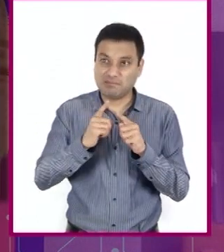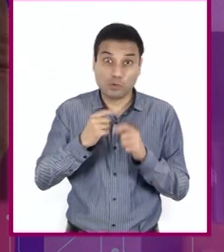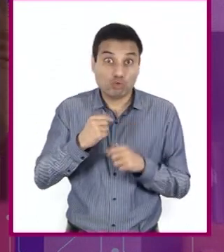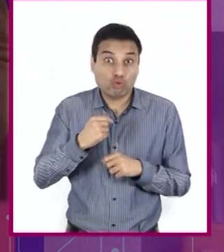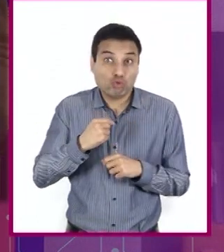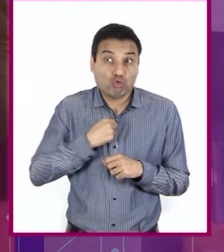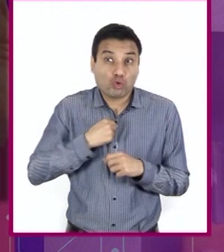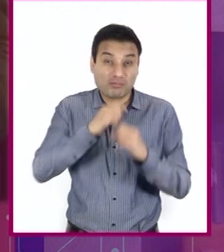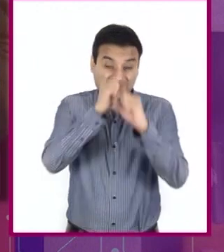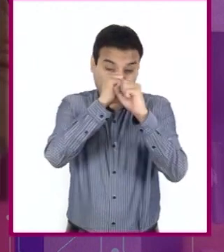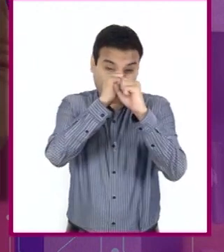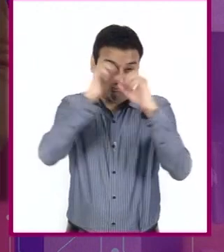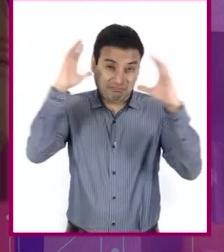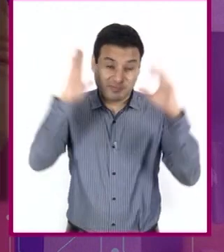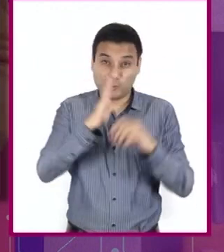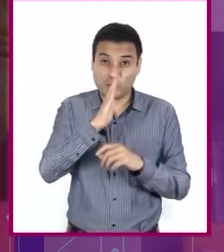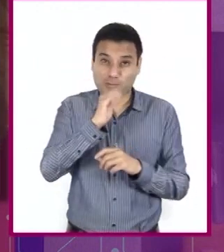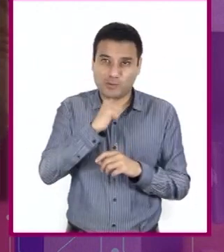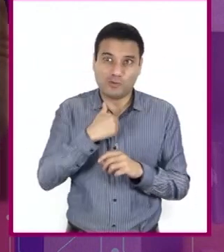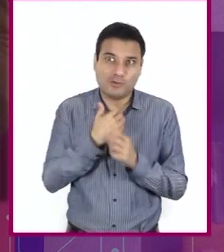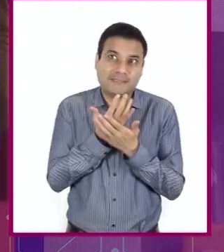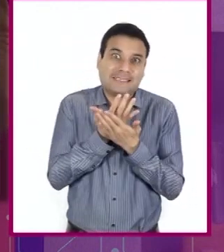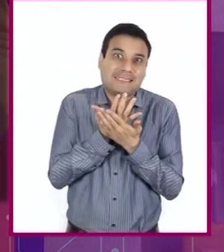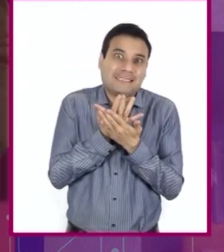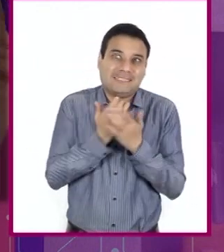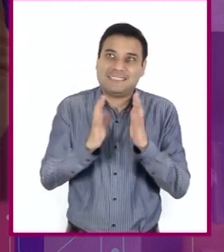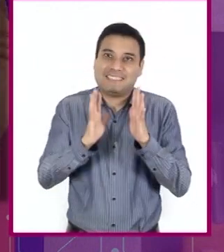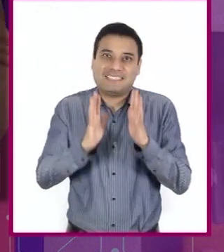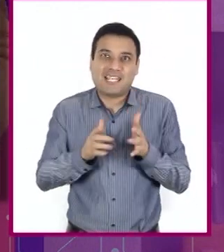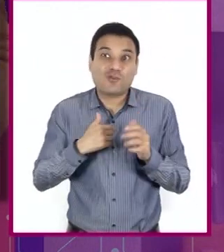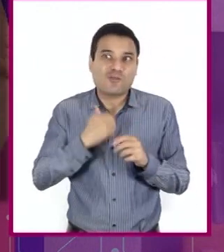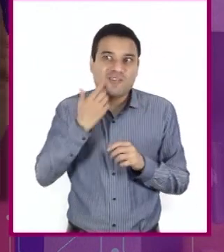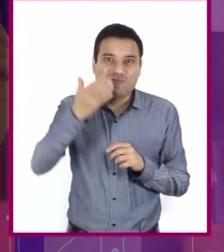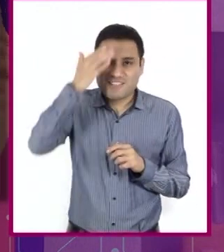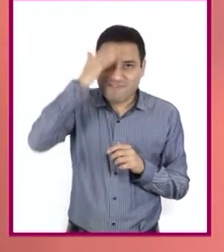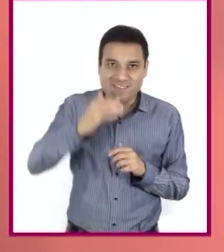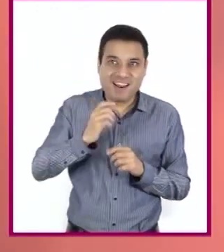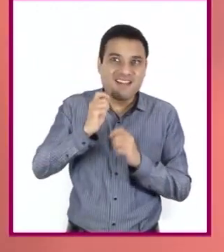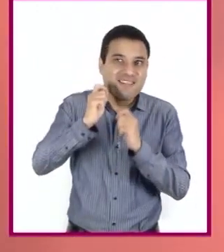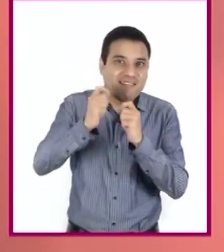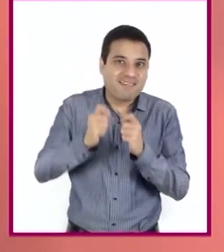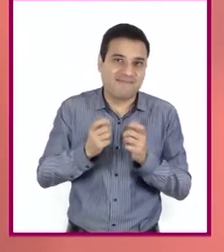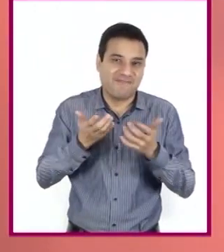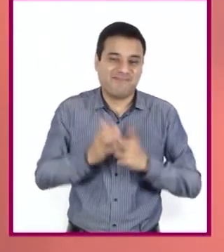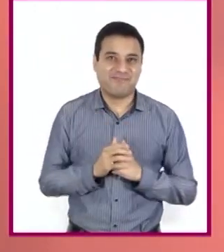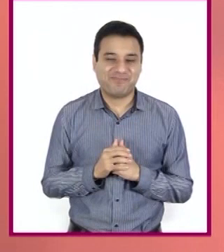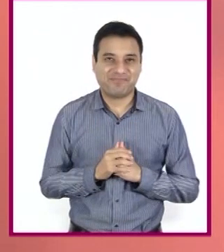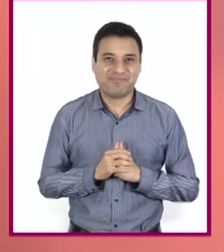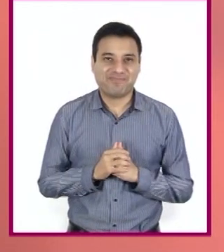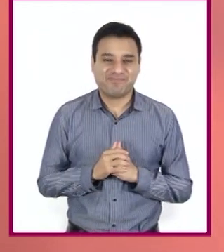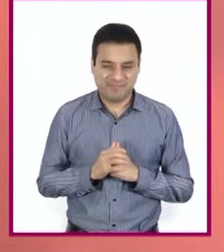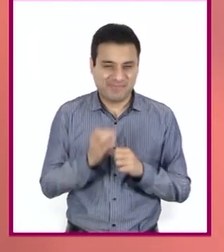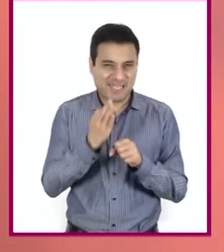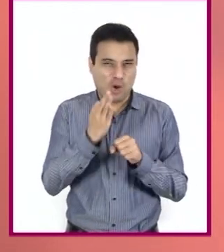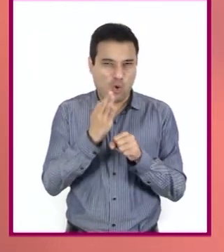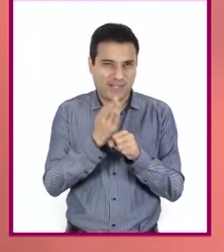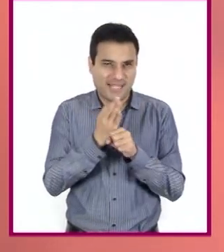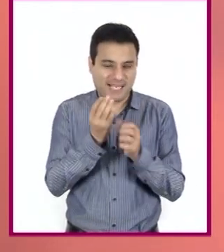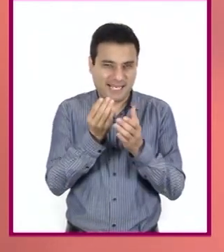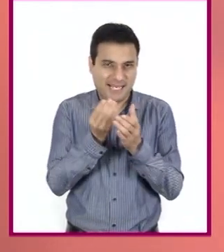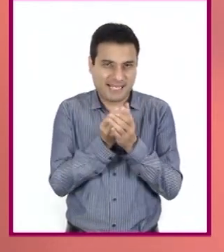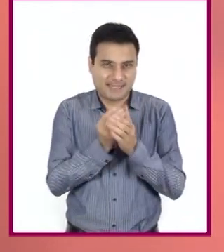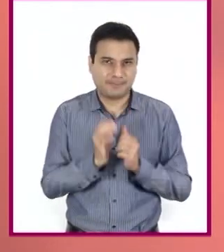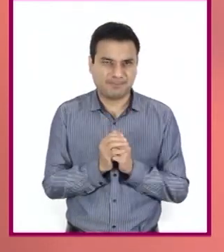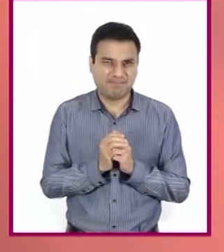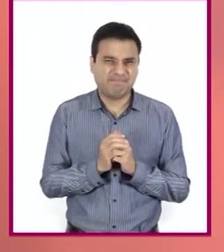describir, y los estoy esperando, lleno de curiosidad y entusiasmo. En esta sesión reflexionarán